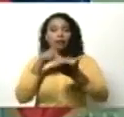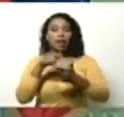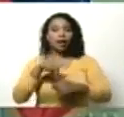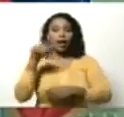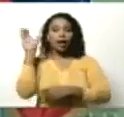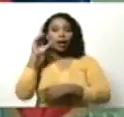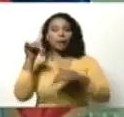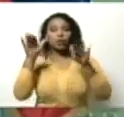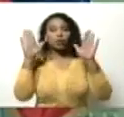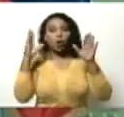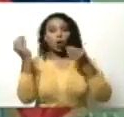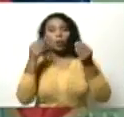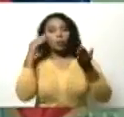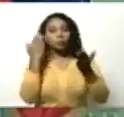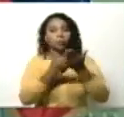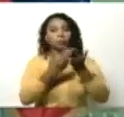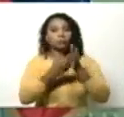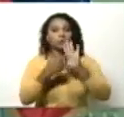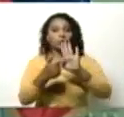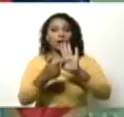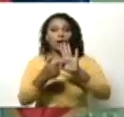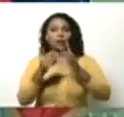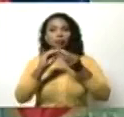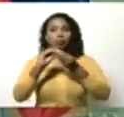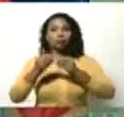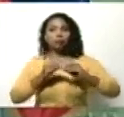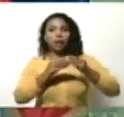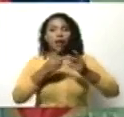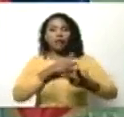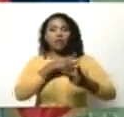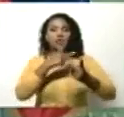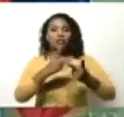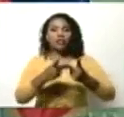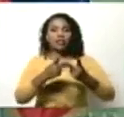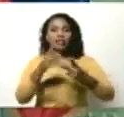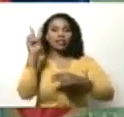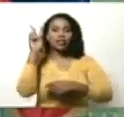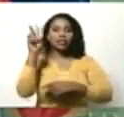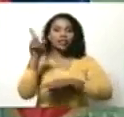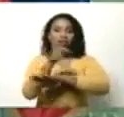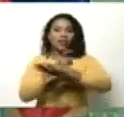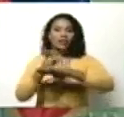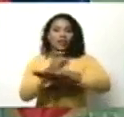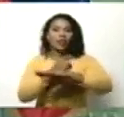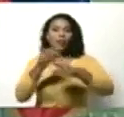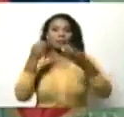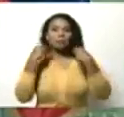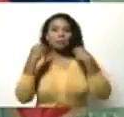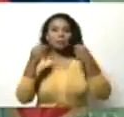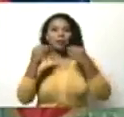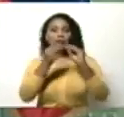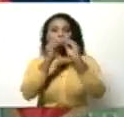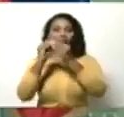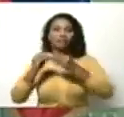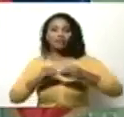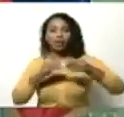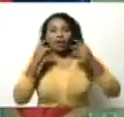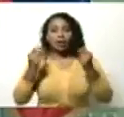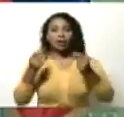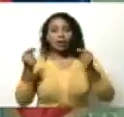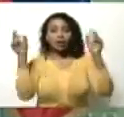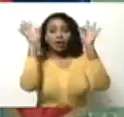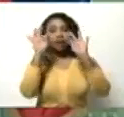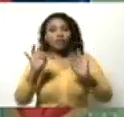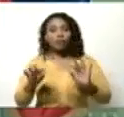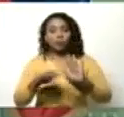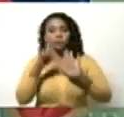supuesto, como muestra del restablecimiento y de la voluntad de ambos gobiernos para restablecer, reactivar de forma